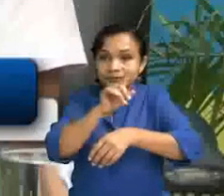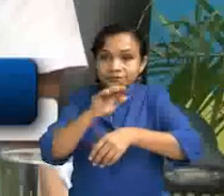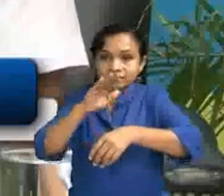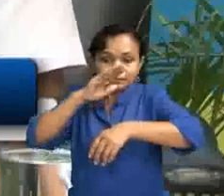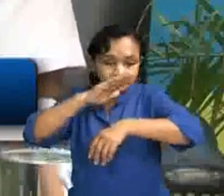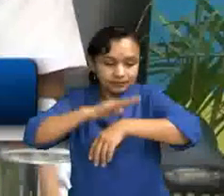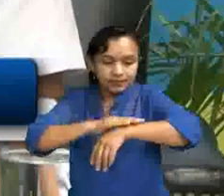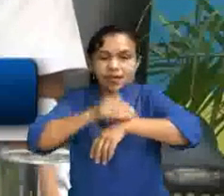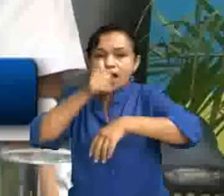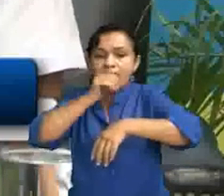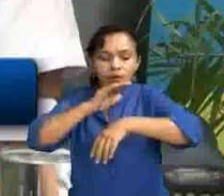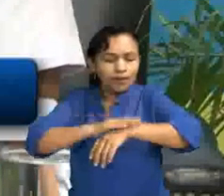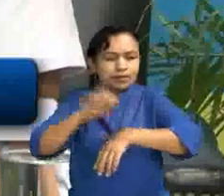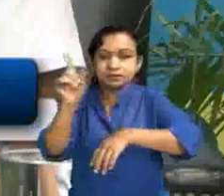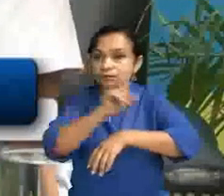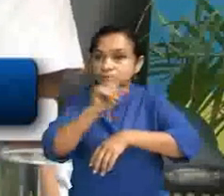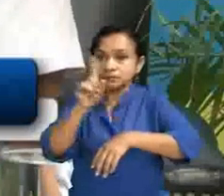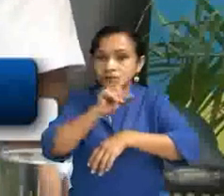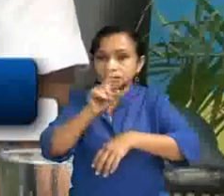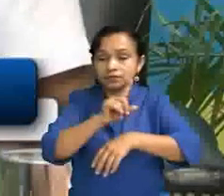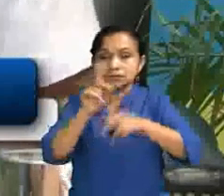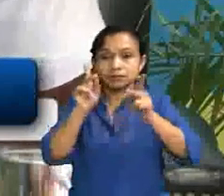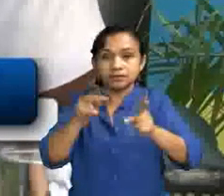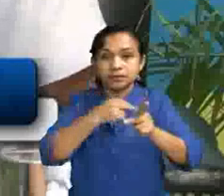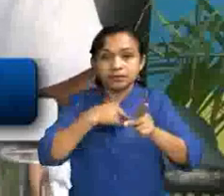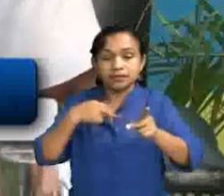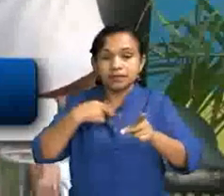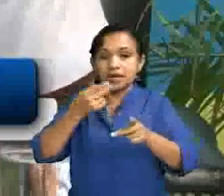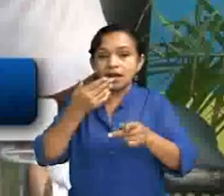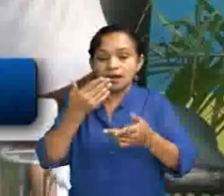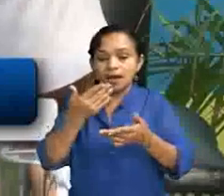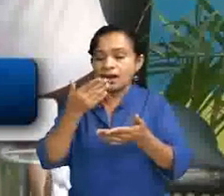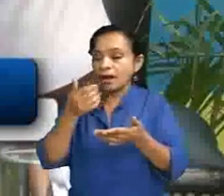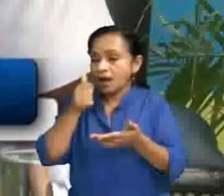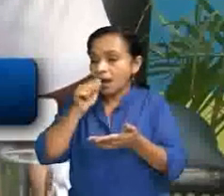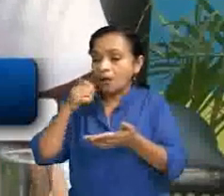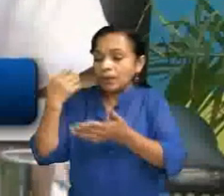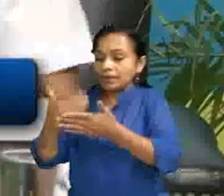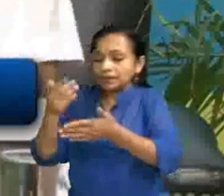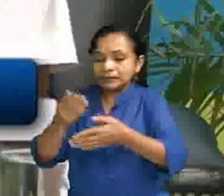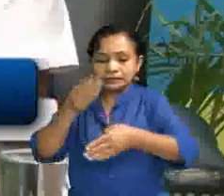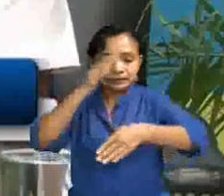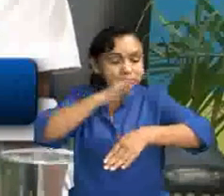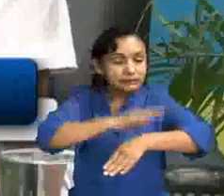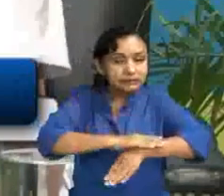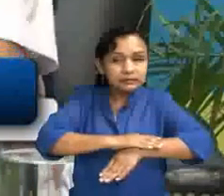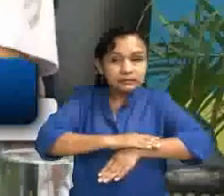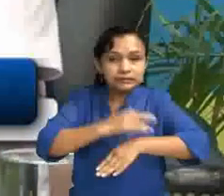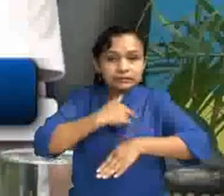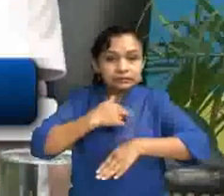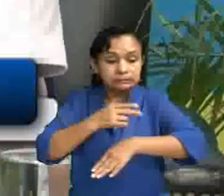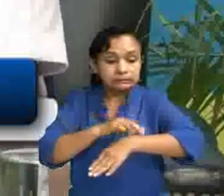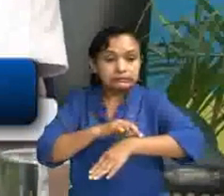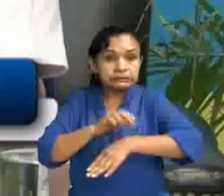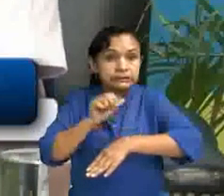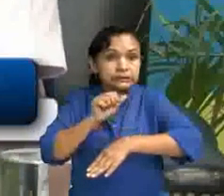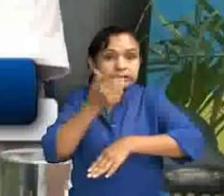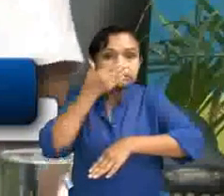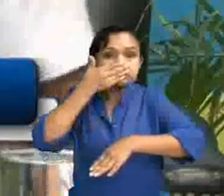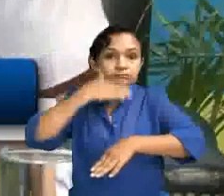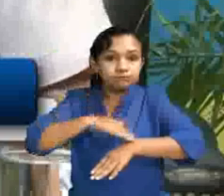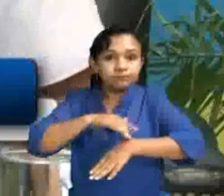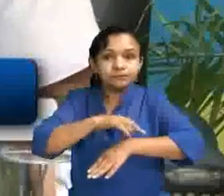ningún paño de agua tibia, porque a veces lo que hacen es aplicar paño de agua tibia y eso lo que hace es madurar, entonces,